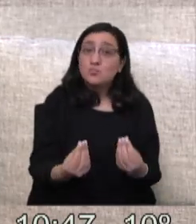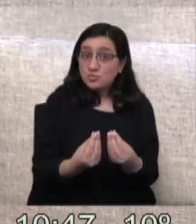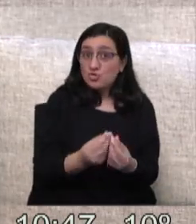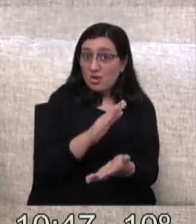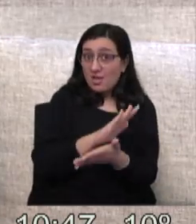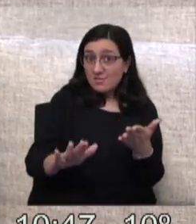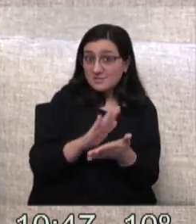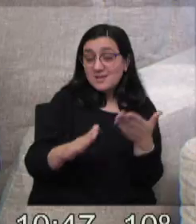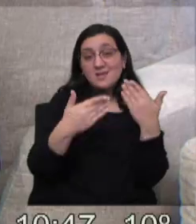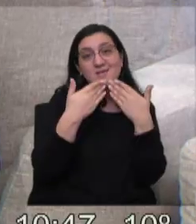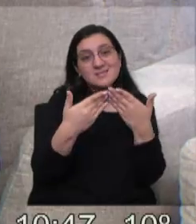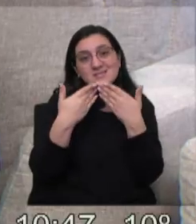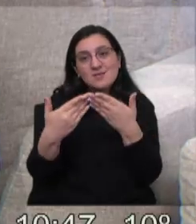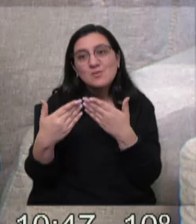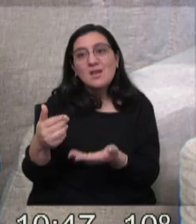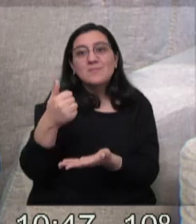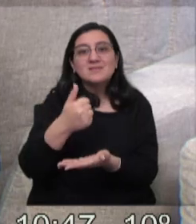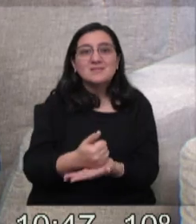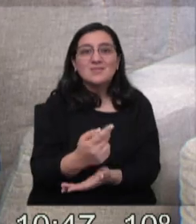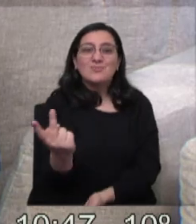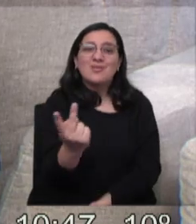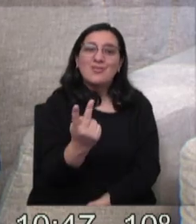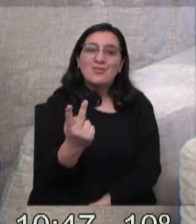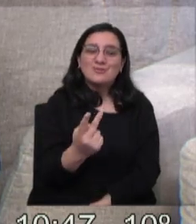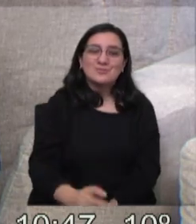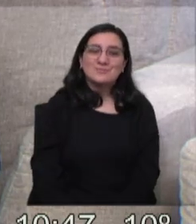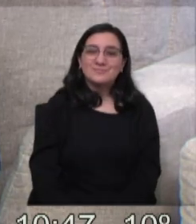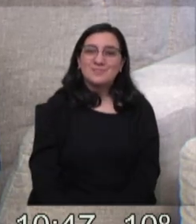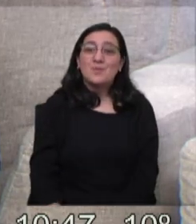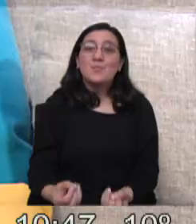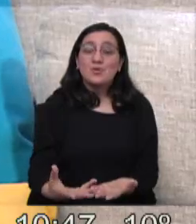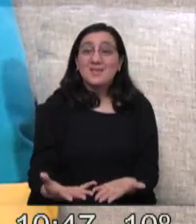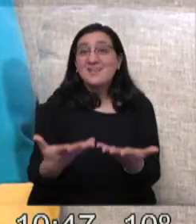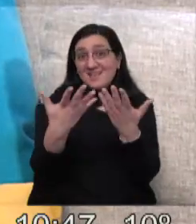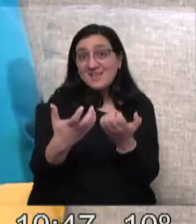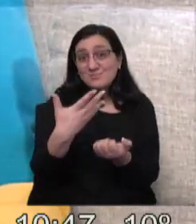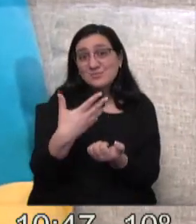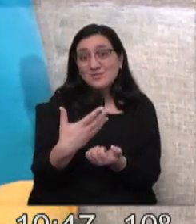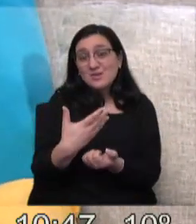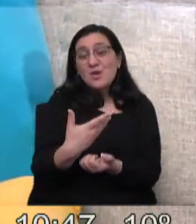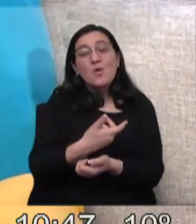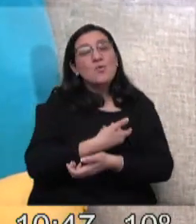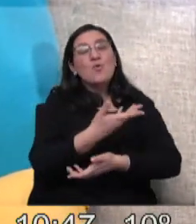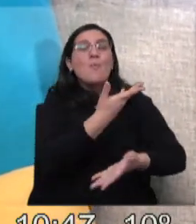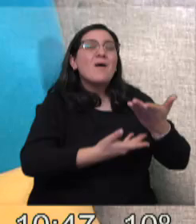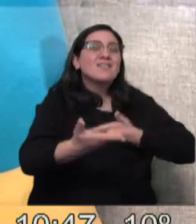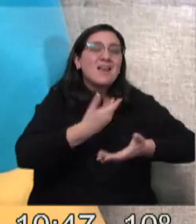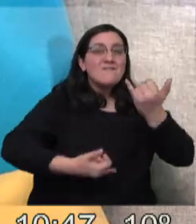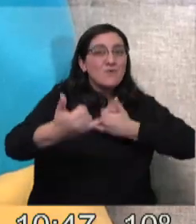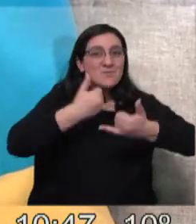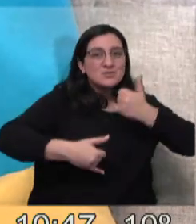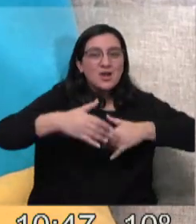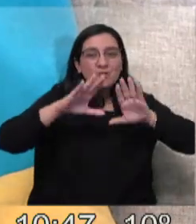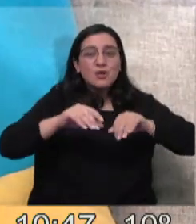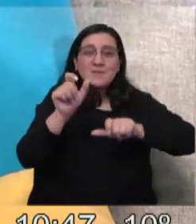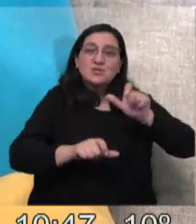que agradecemos enormemente la presencia de ustedes aquí en el día de hoy, porque queremos llevar esta valiosísima información a toda la